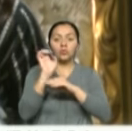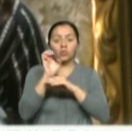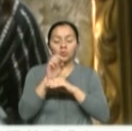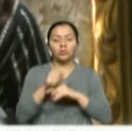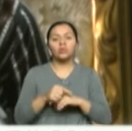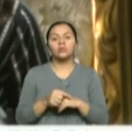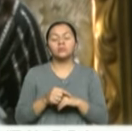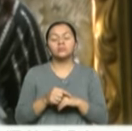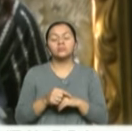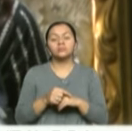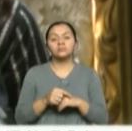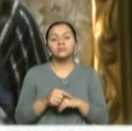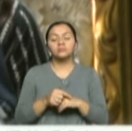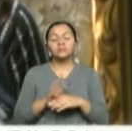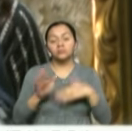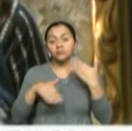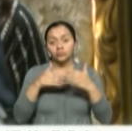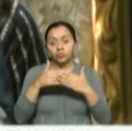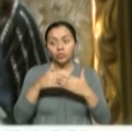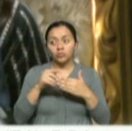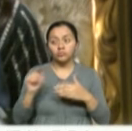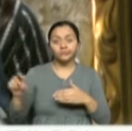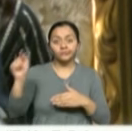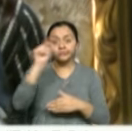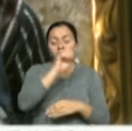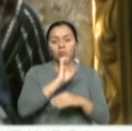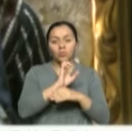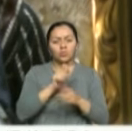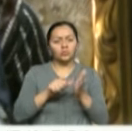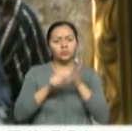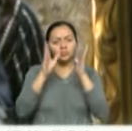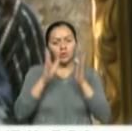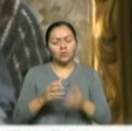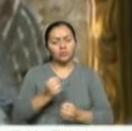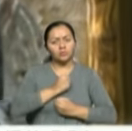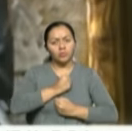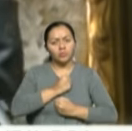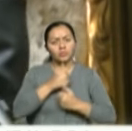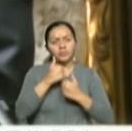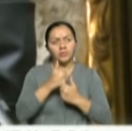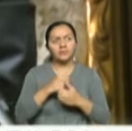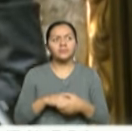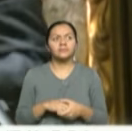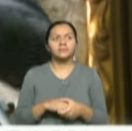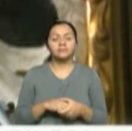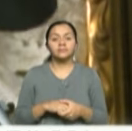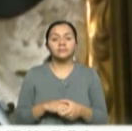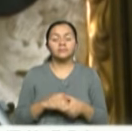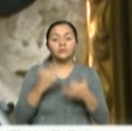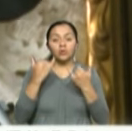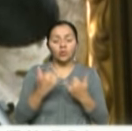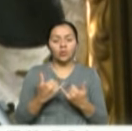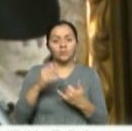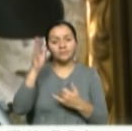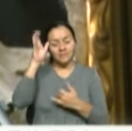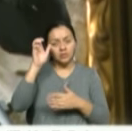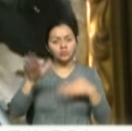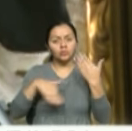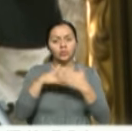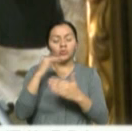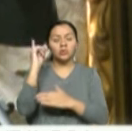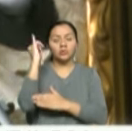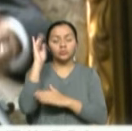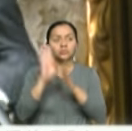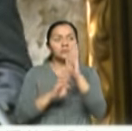la nación, a todos nosotros como ciudadanos, como ecuatorianos. Sí, porque creemos que el desarrollo de esta industria